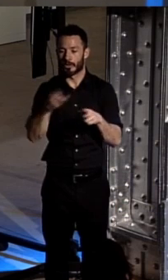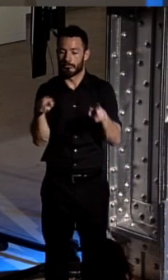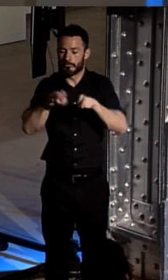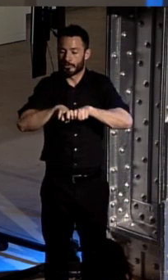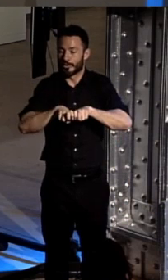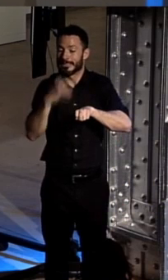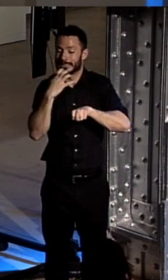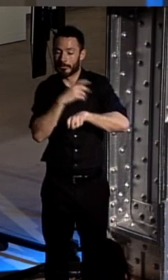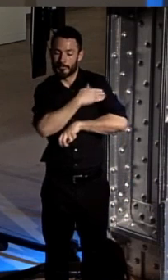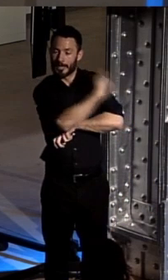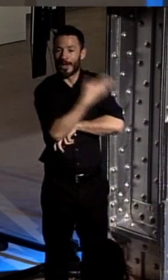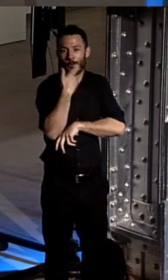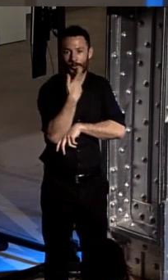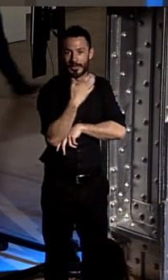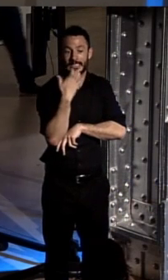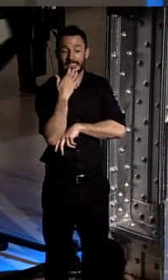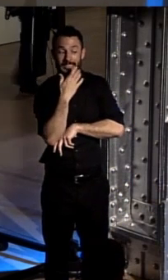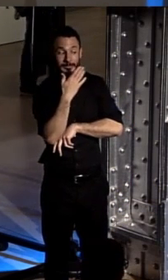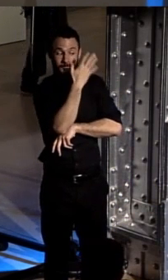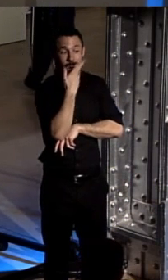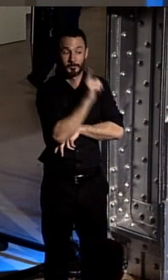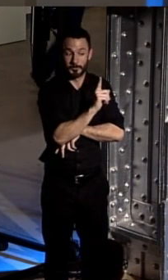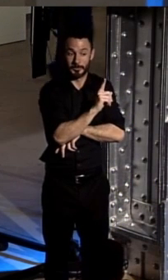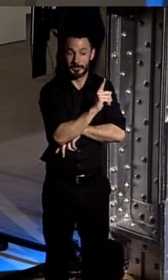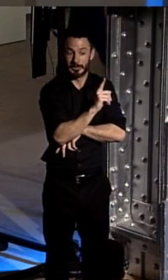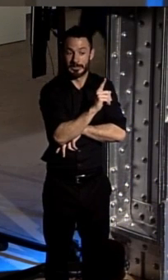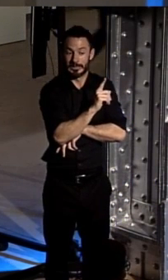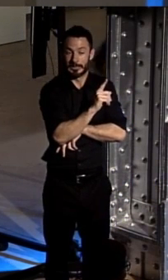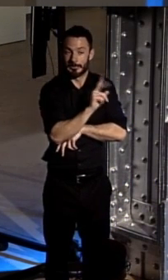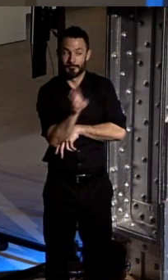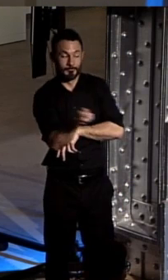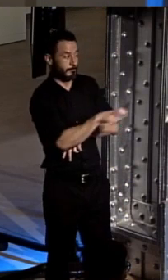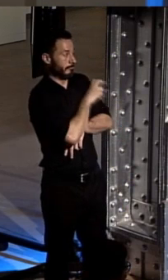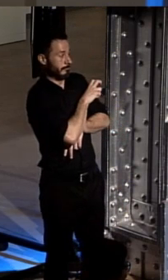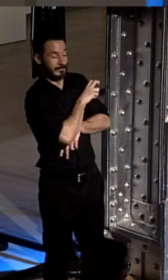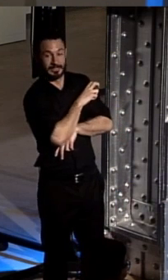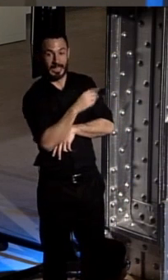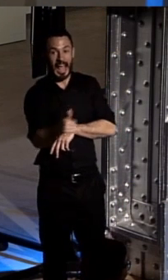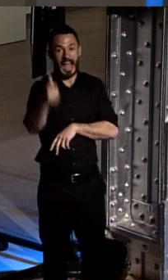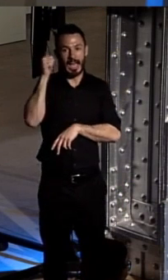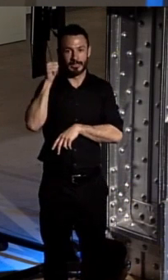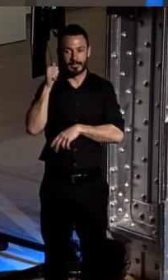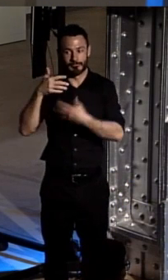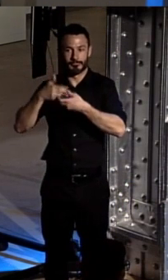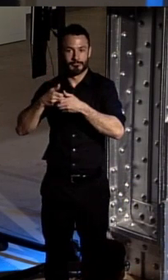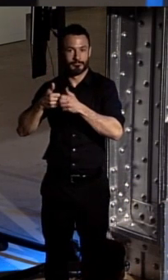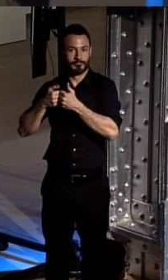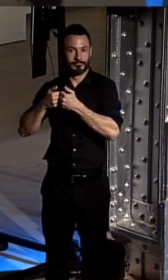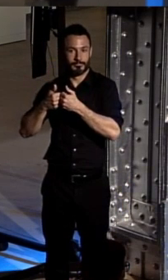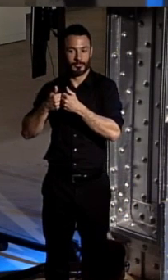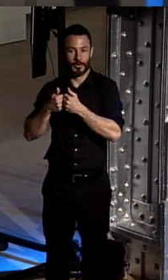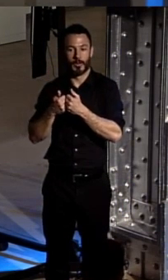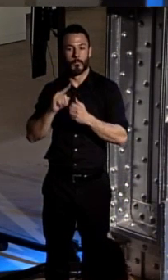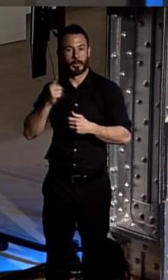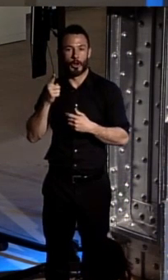pero en general. Y como yo quiero que juegue un desconocido, lo que van a hacer es que va a jugar cada uno con el que está atrás. Por ejemplo, lo primero entonces que hacen es cada uno busca un compañero y se